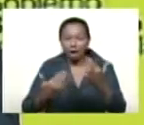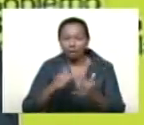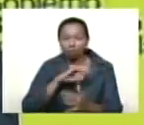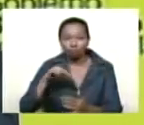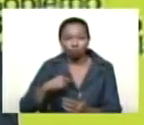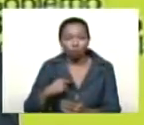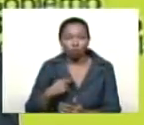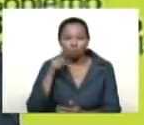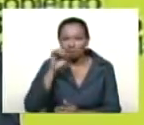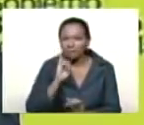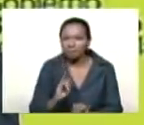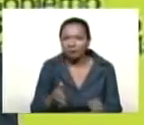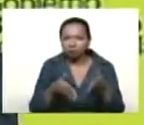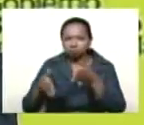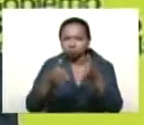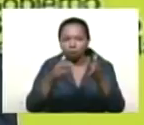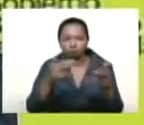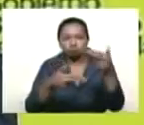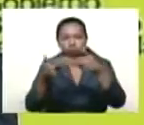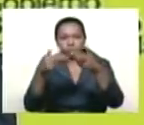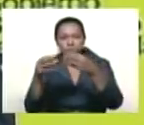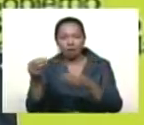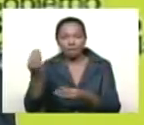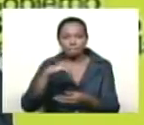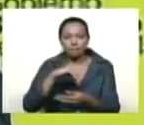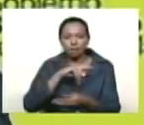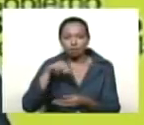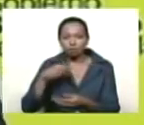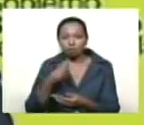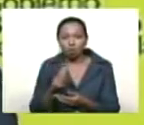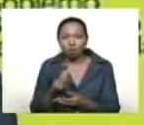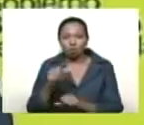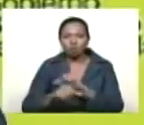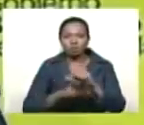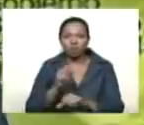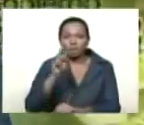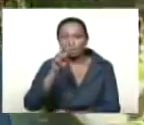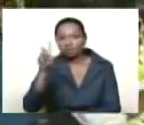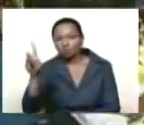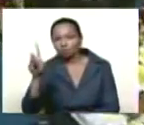y por el camino de la construcción de la utopía del siglo XXI.